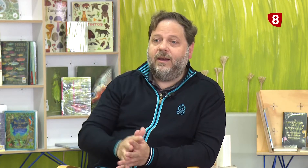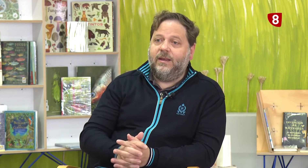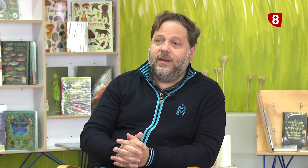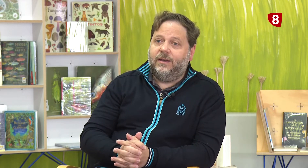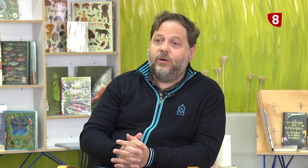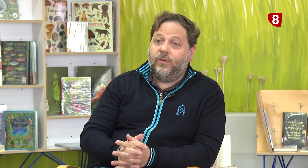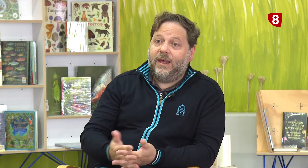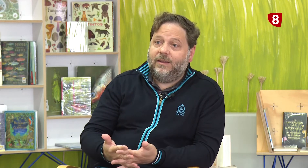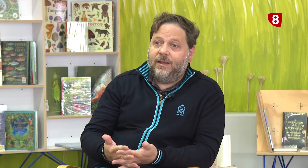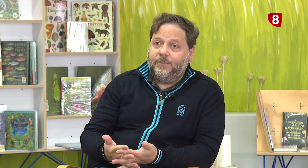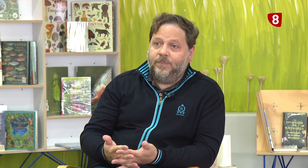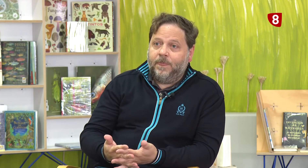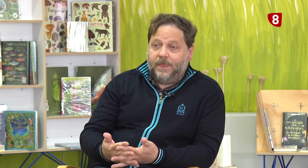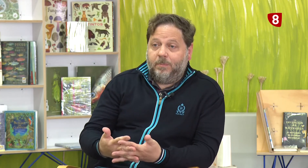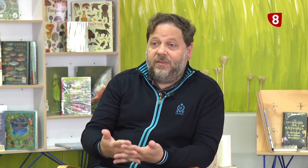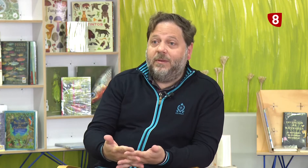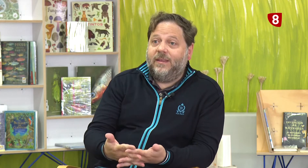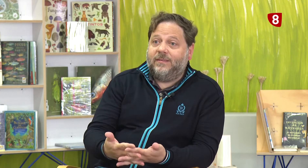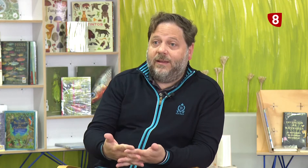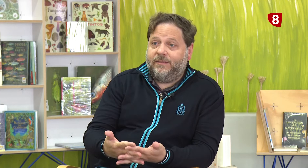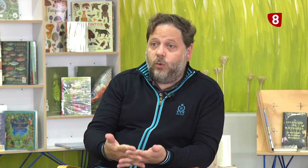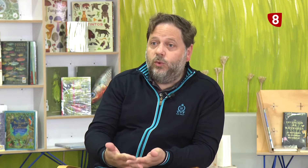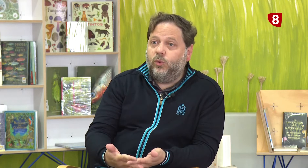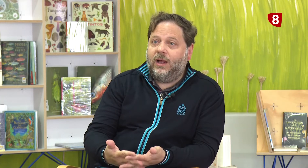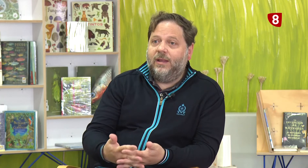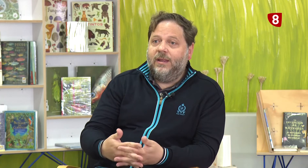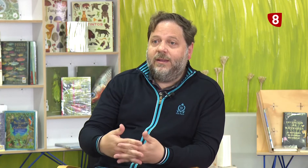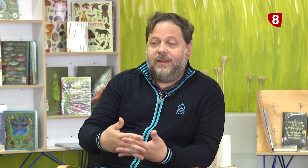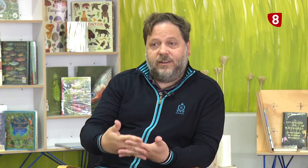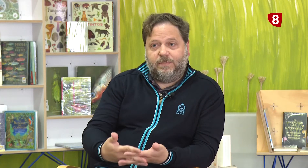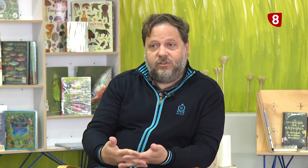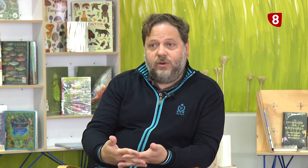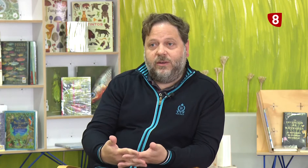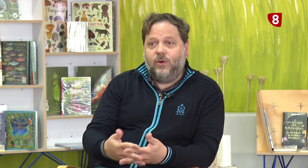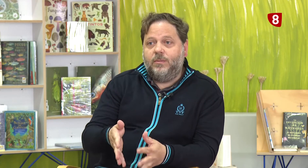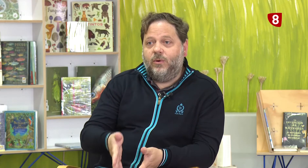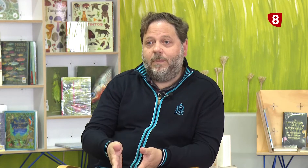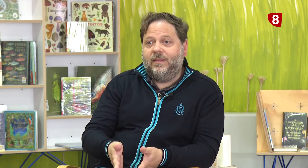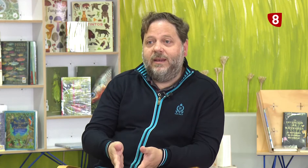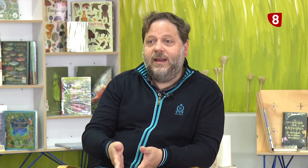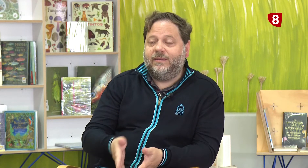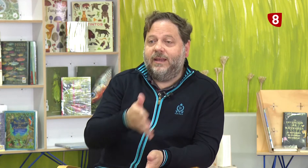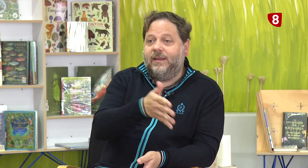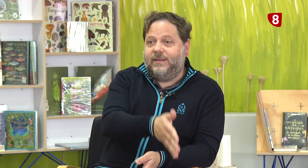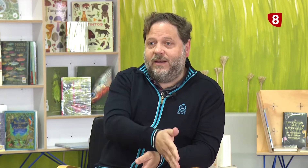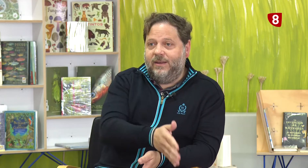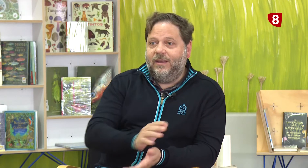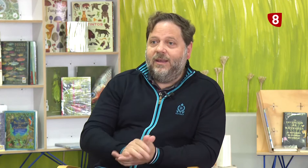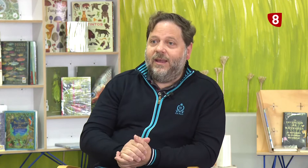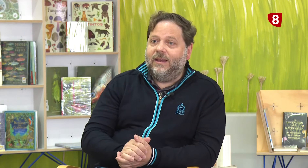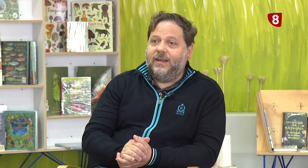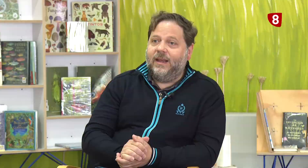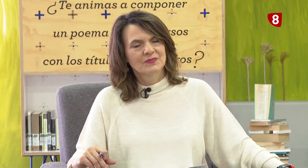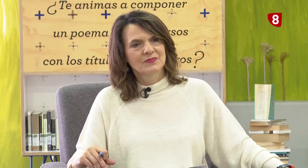estar rodearte precisamente de esa cultura de esas personas no es mismo aprender inglés aquí que estar